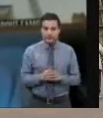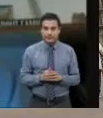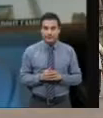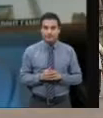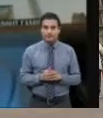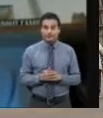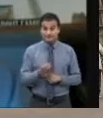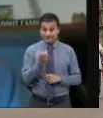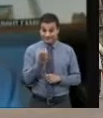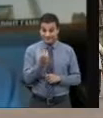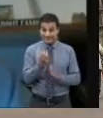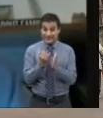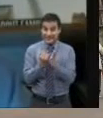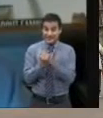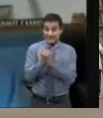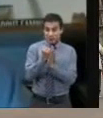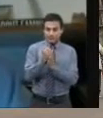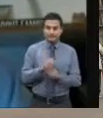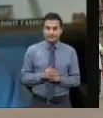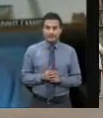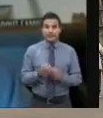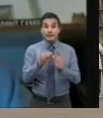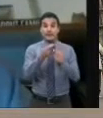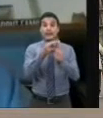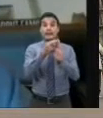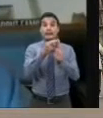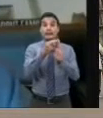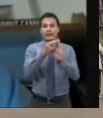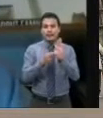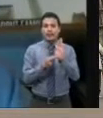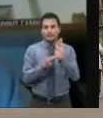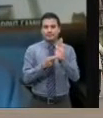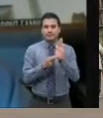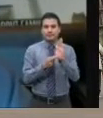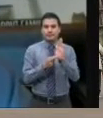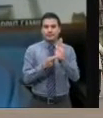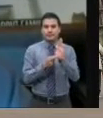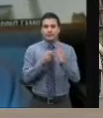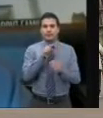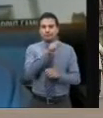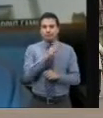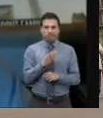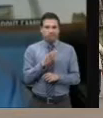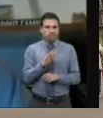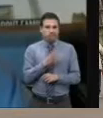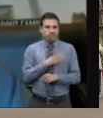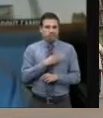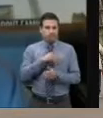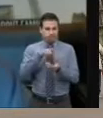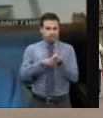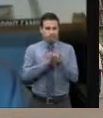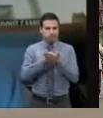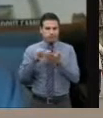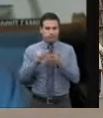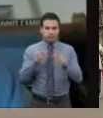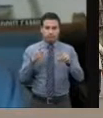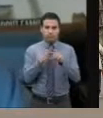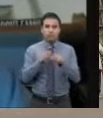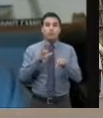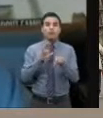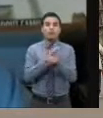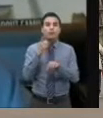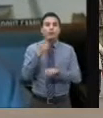Primero, viola el principio de presunción de inocencia por lo siguiente. No existe una prueba documental